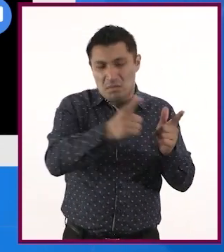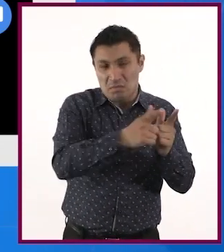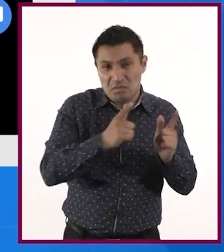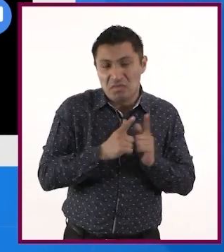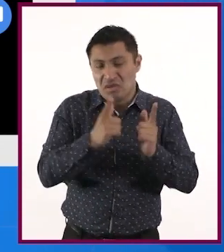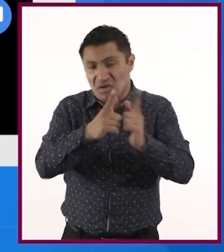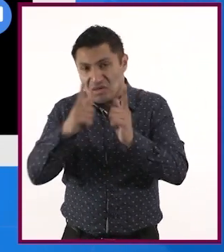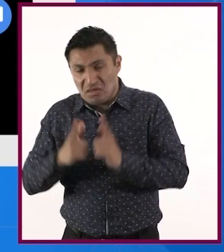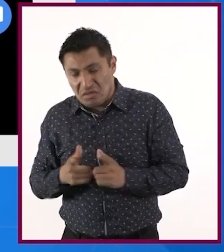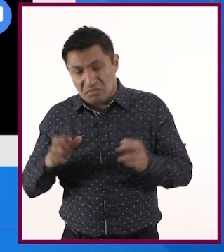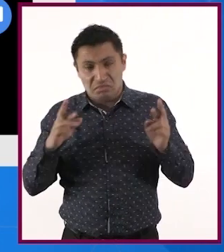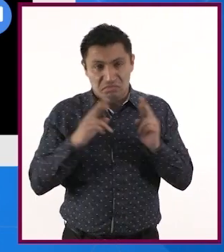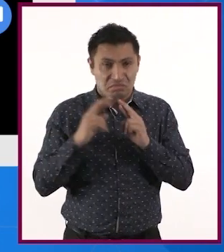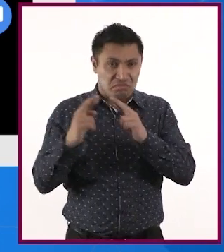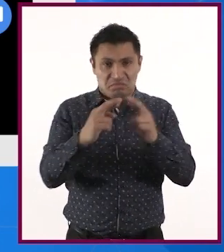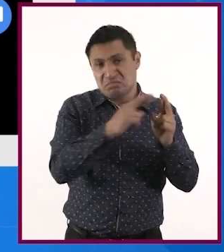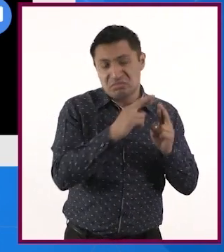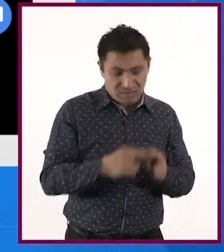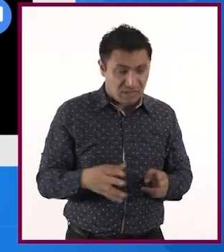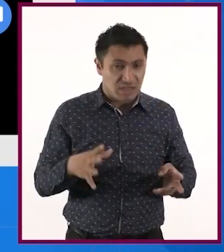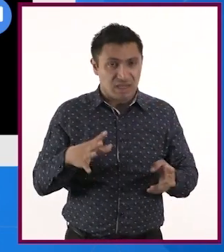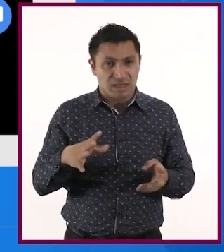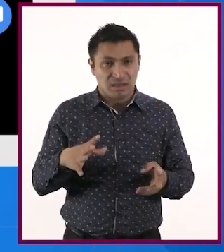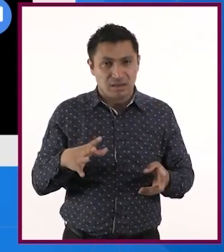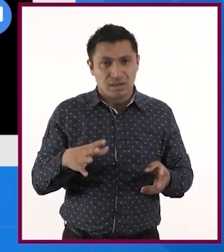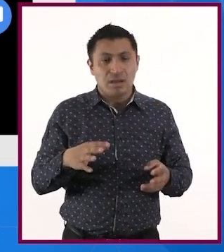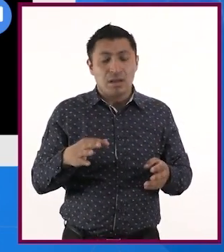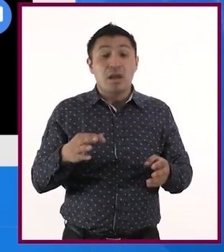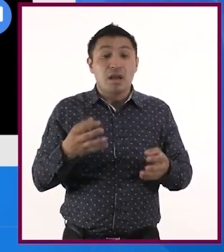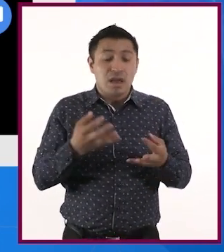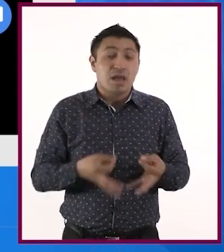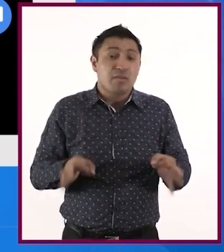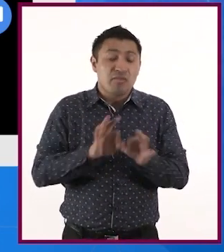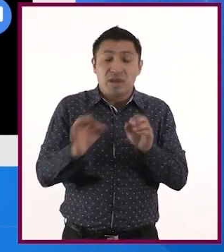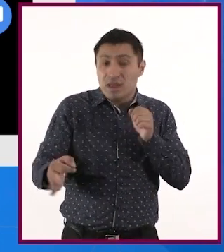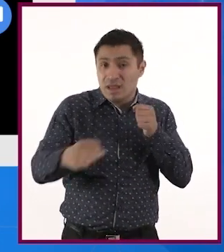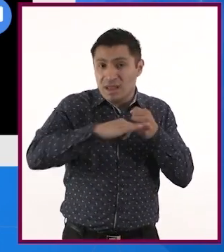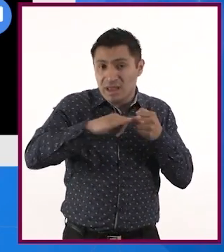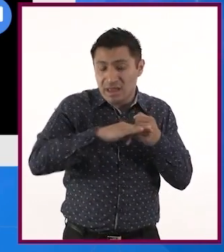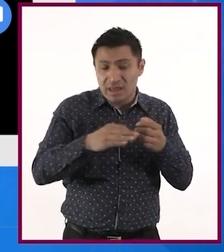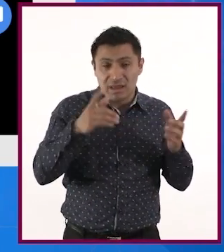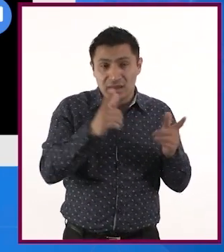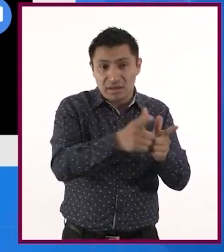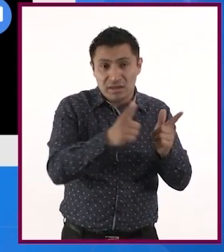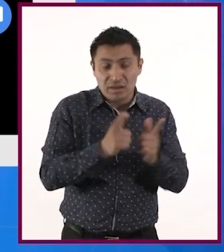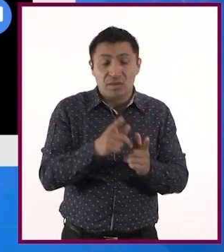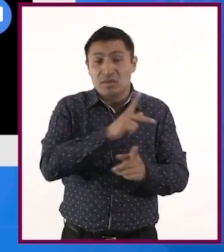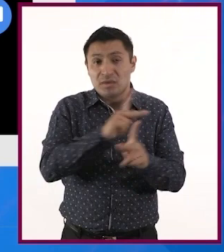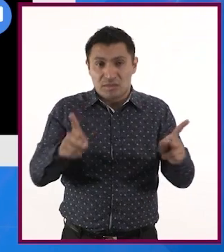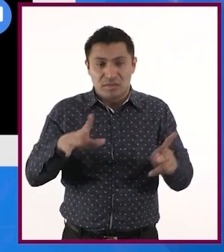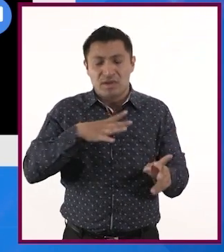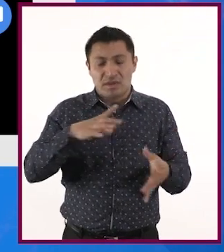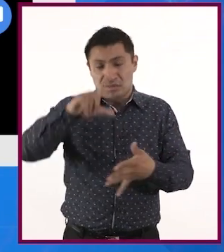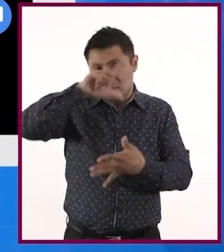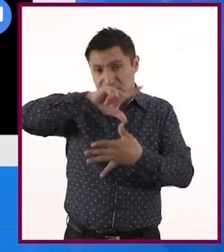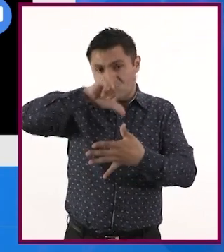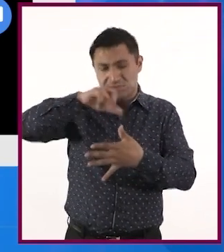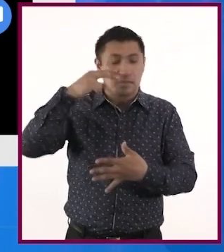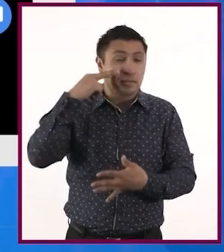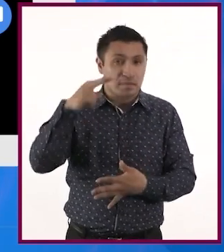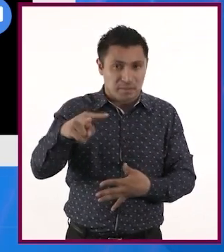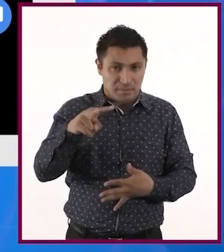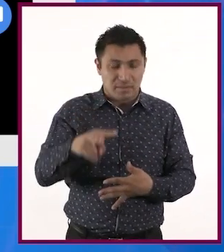grupos religiosos que son muy cercanos a algunos sectores políticos. Lo estamos viendo a nivel latinoamericano.